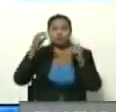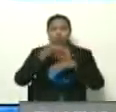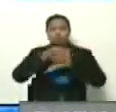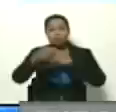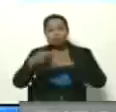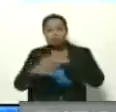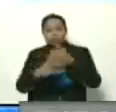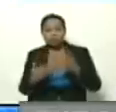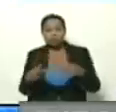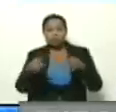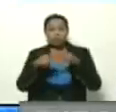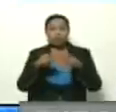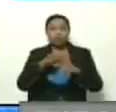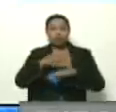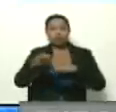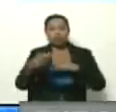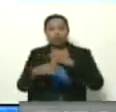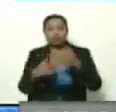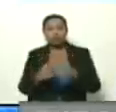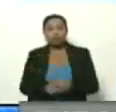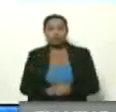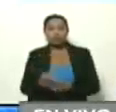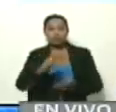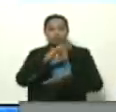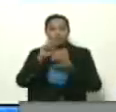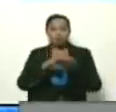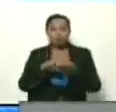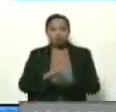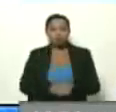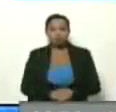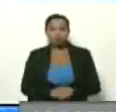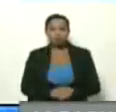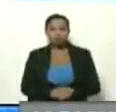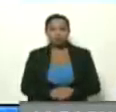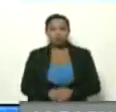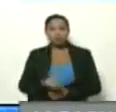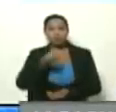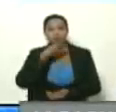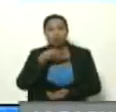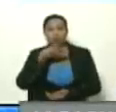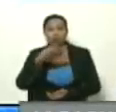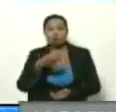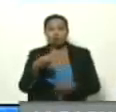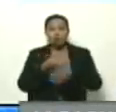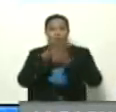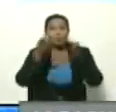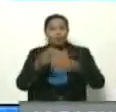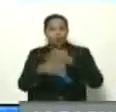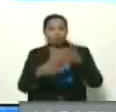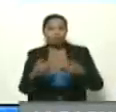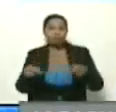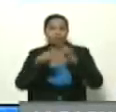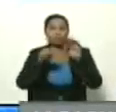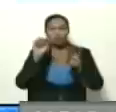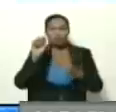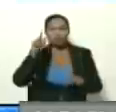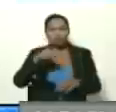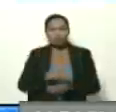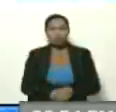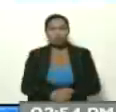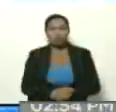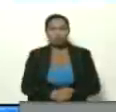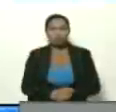municipal, regional y nacional, por el buen gobierno, por llevar